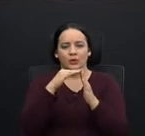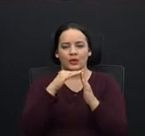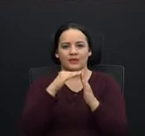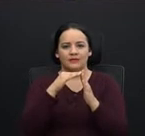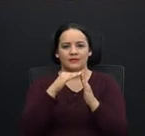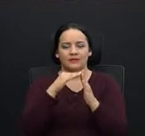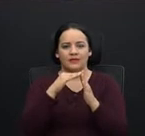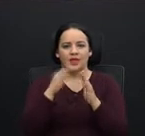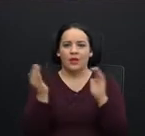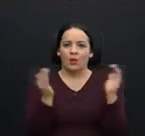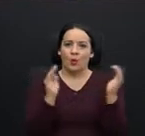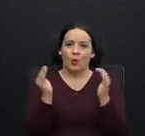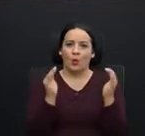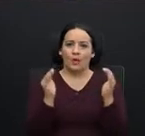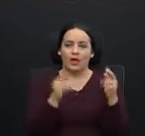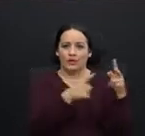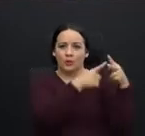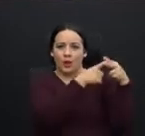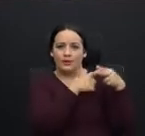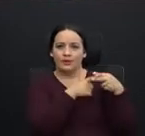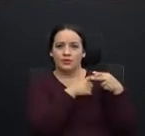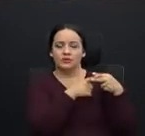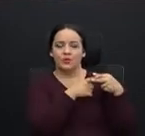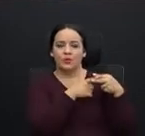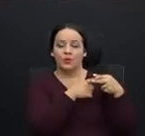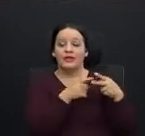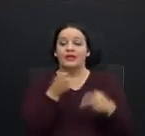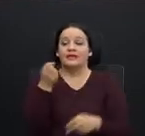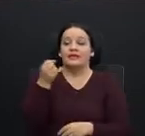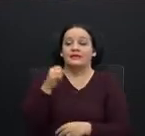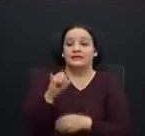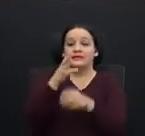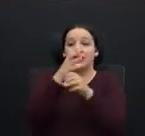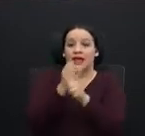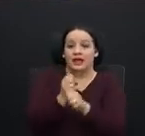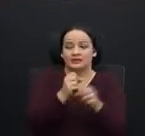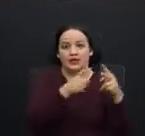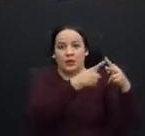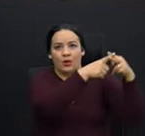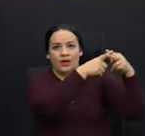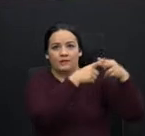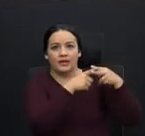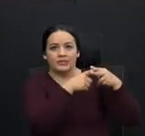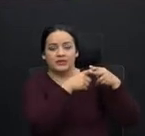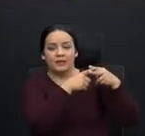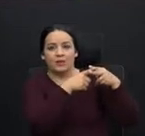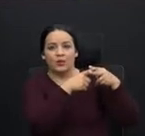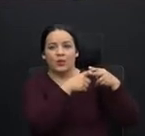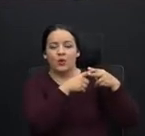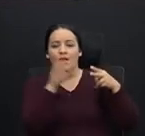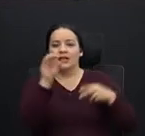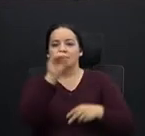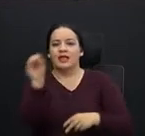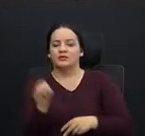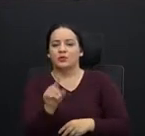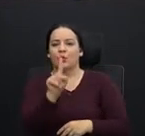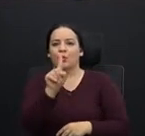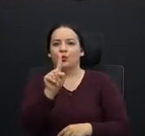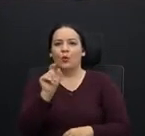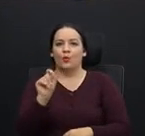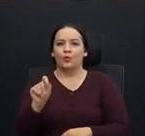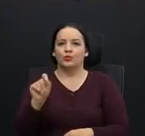en comparación con este préstamo. Y si se hace a través de este préstamo, la tasa es de